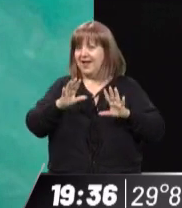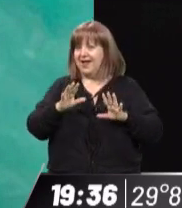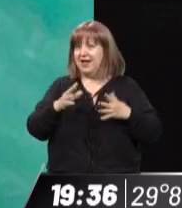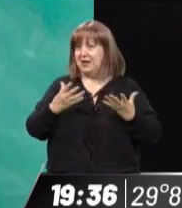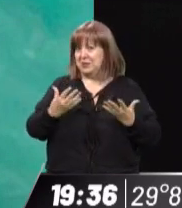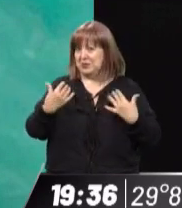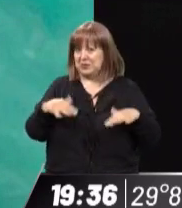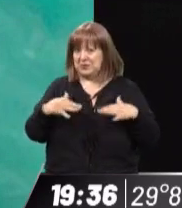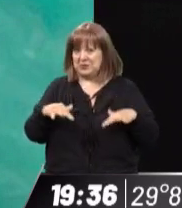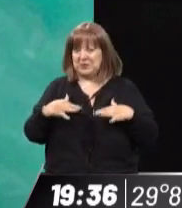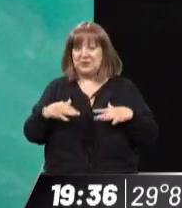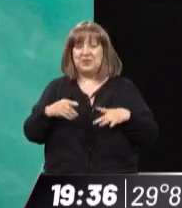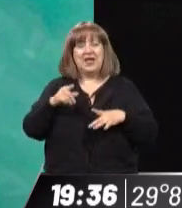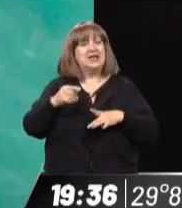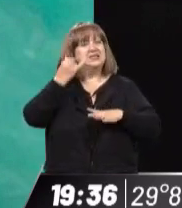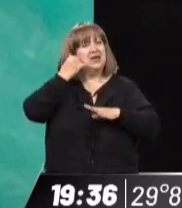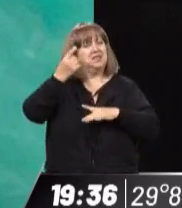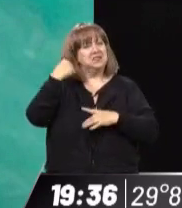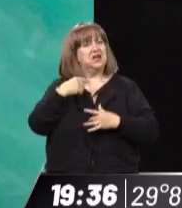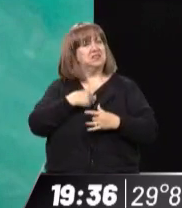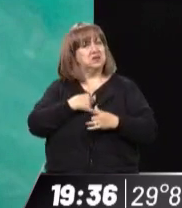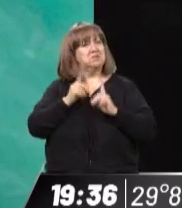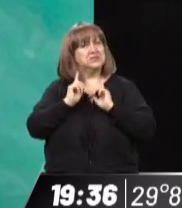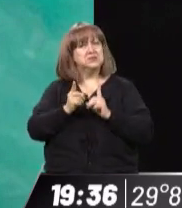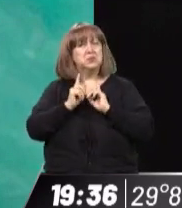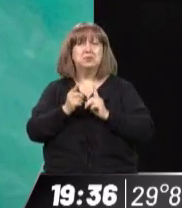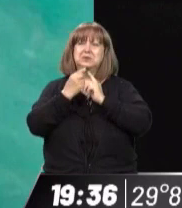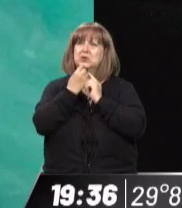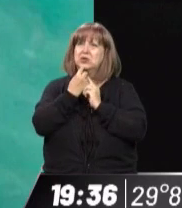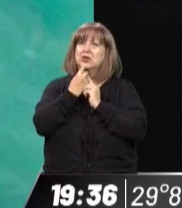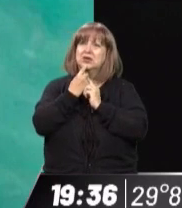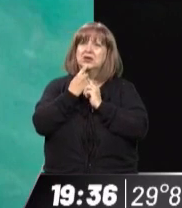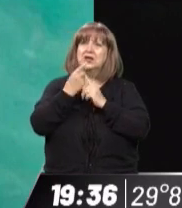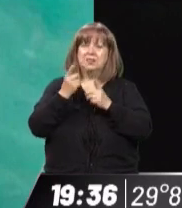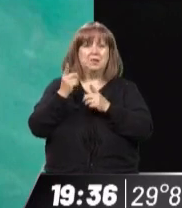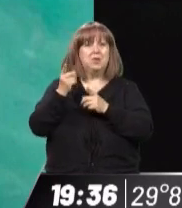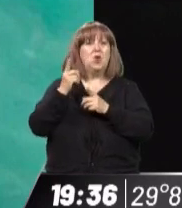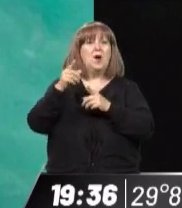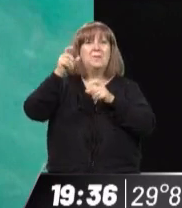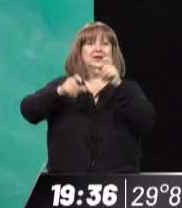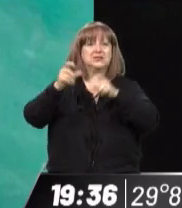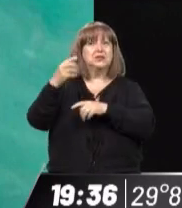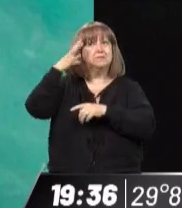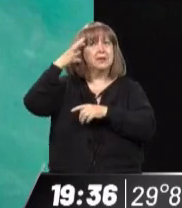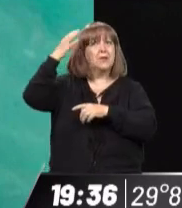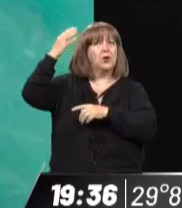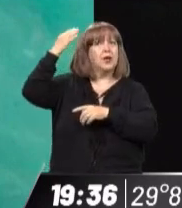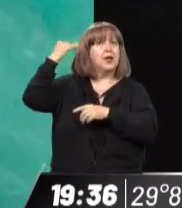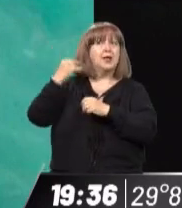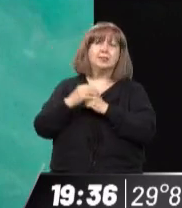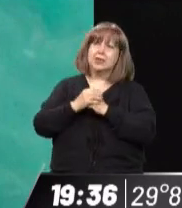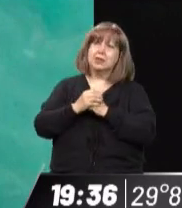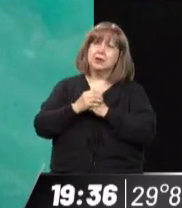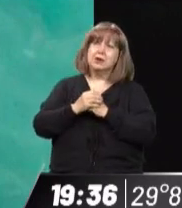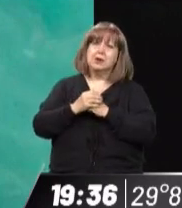qué fuerte. El posteo fue recuperado de las propias redes sociales y fueron los usuarios quienes comentaban,